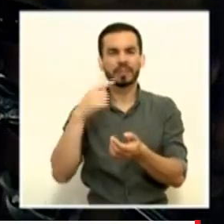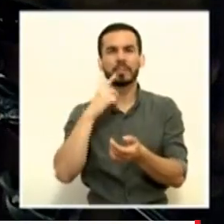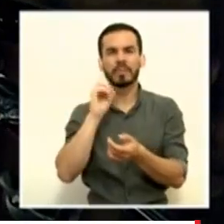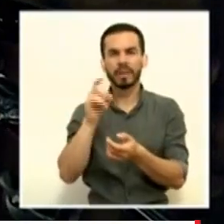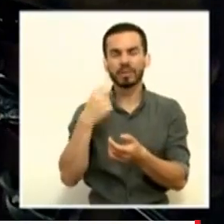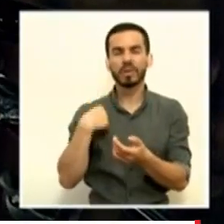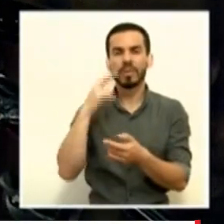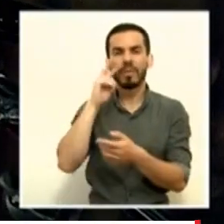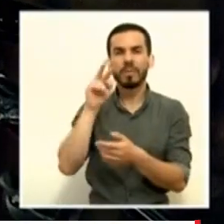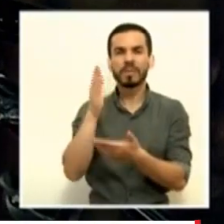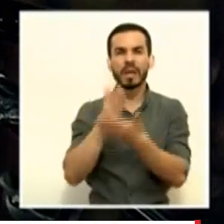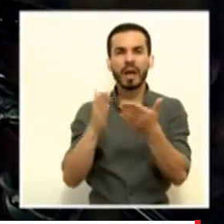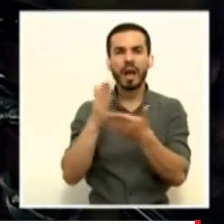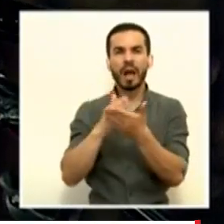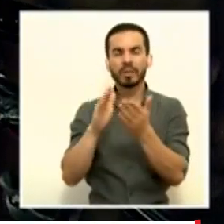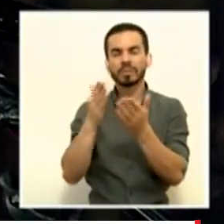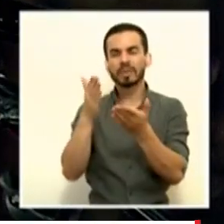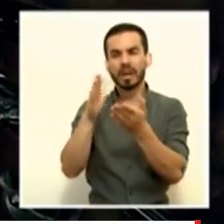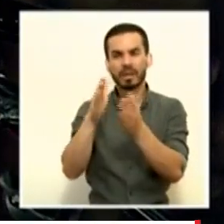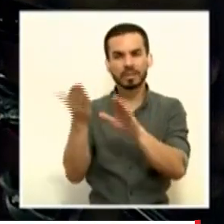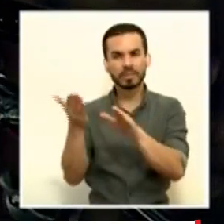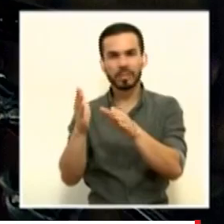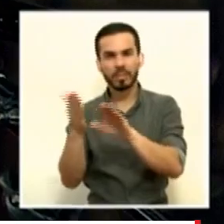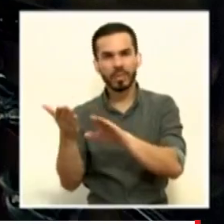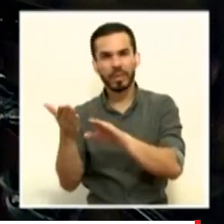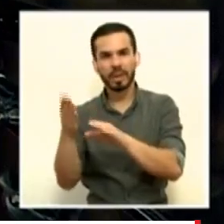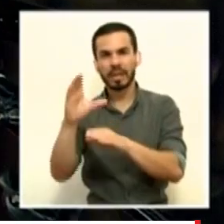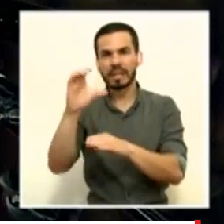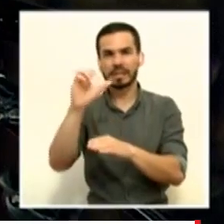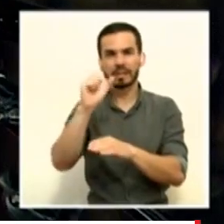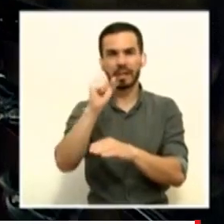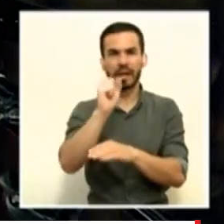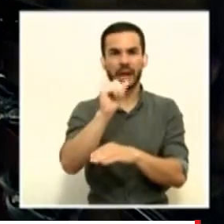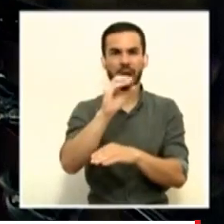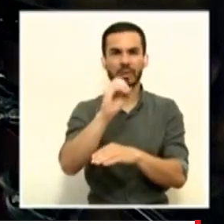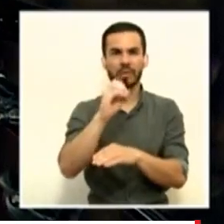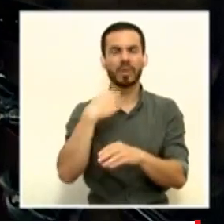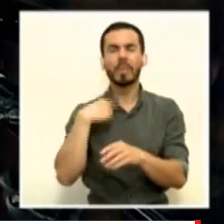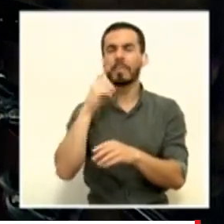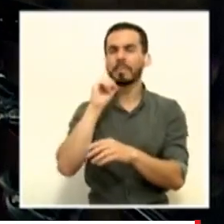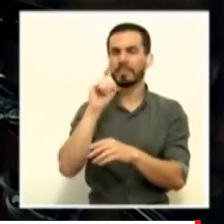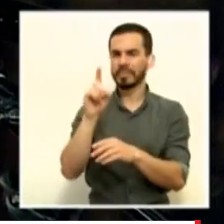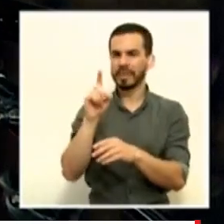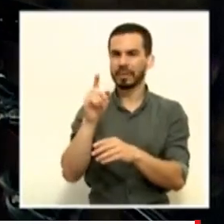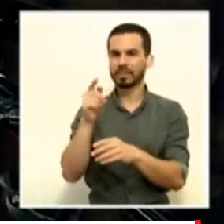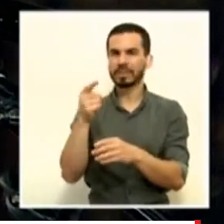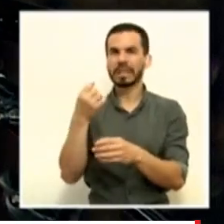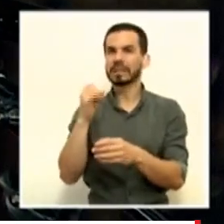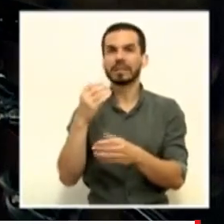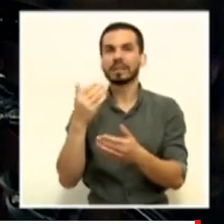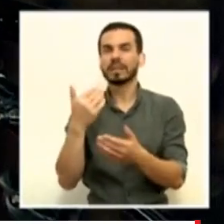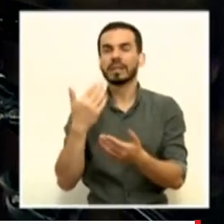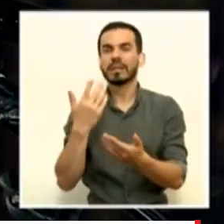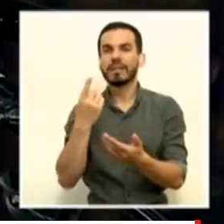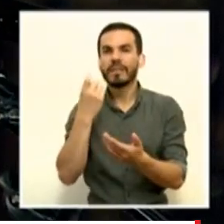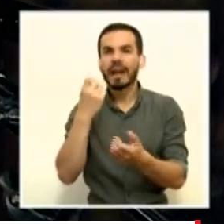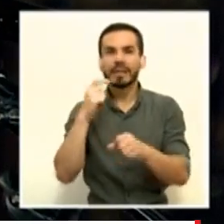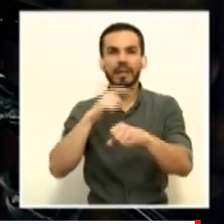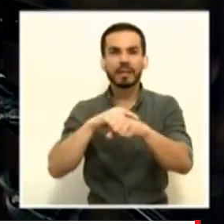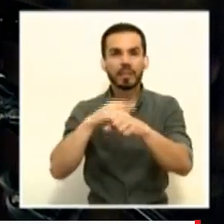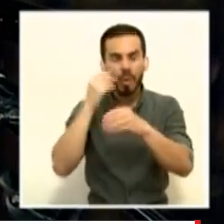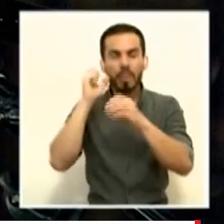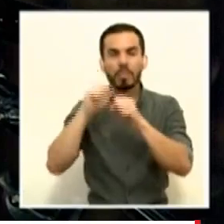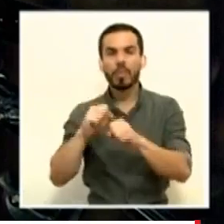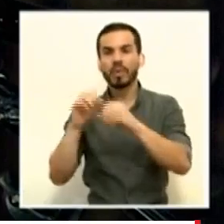Ruiz, hemos visto algunos decesos en SEACO. Mi consulta al respecto es si no está dando tiempo de poder trasladar